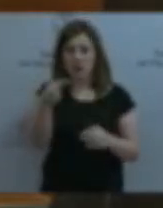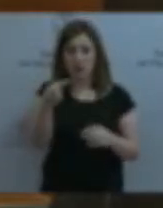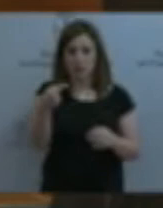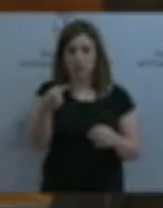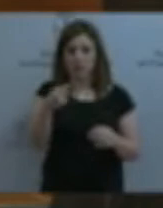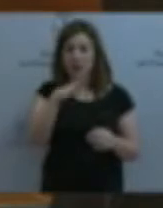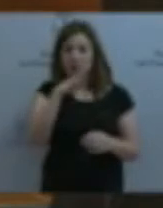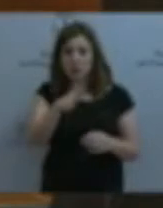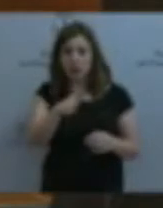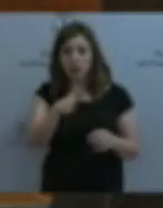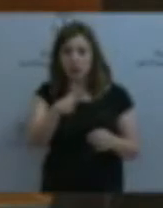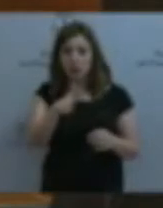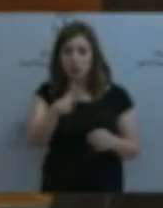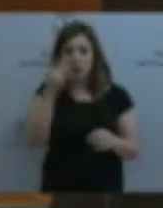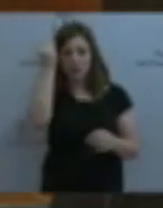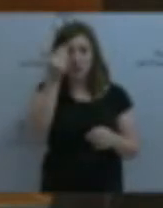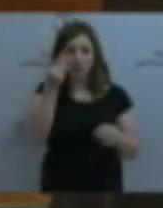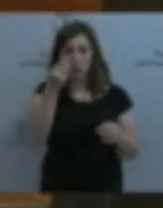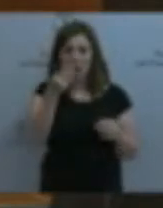no parece aconsejable